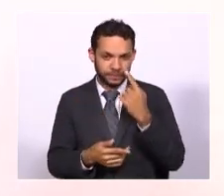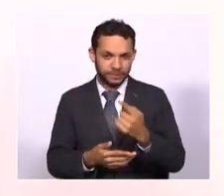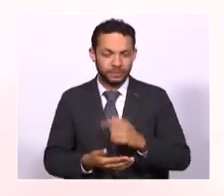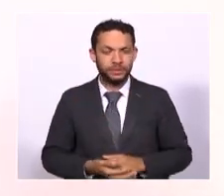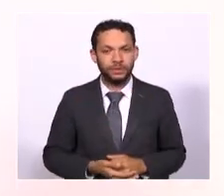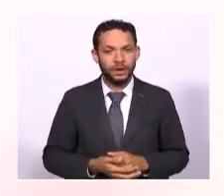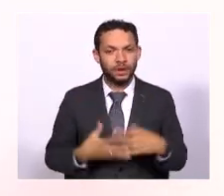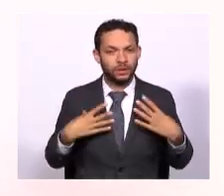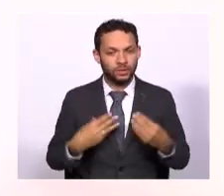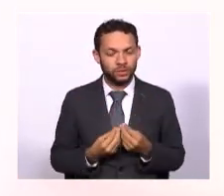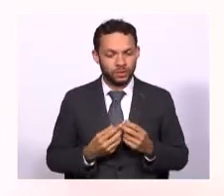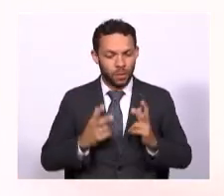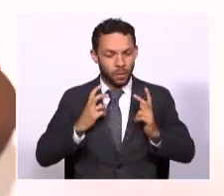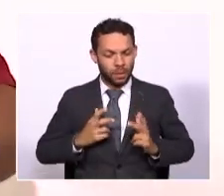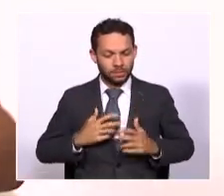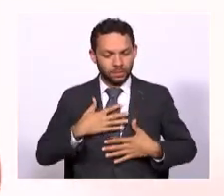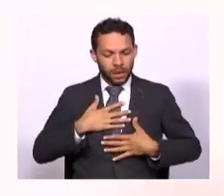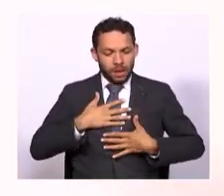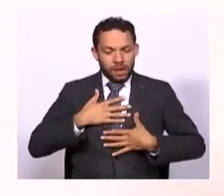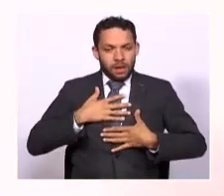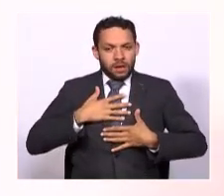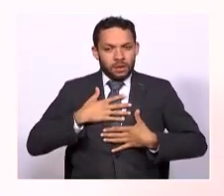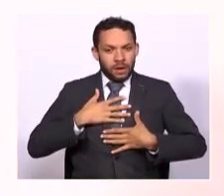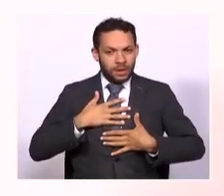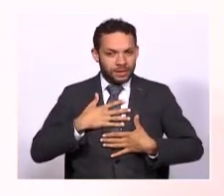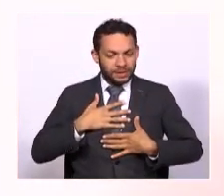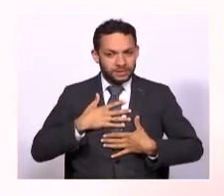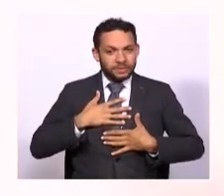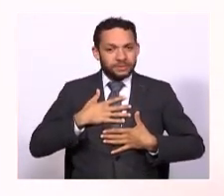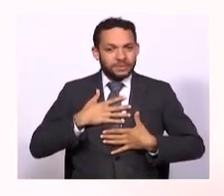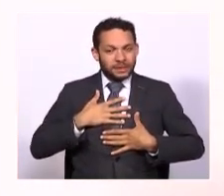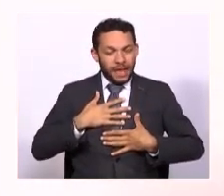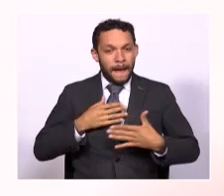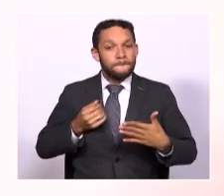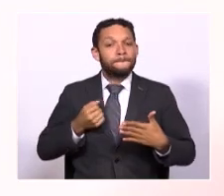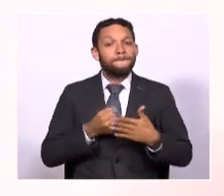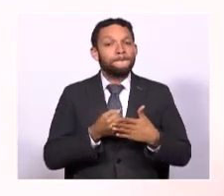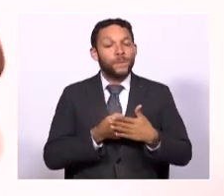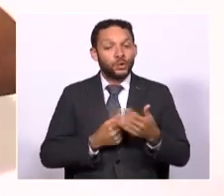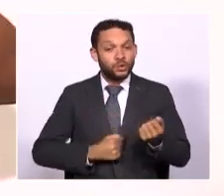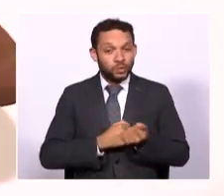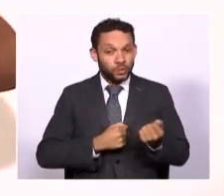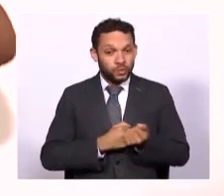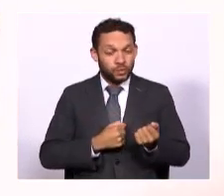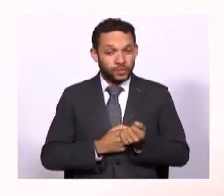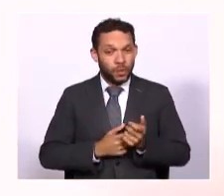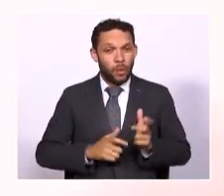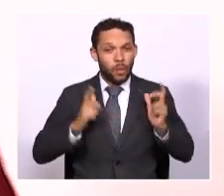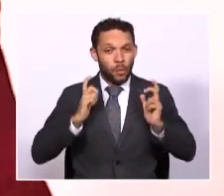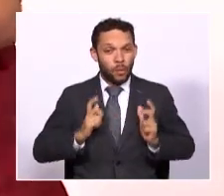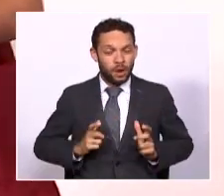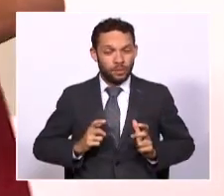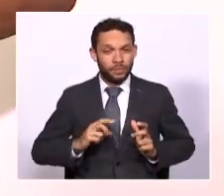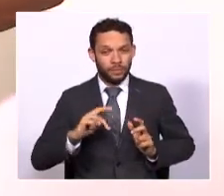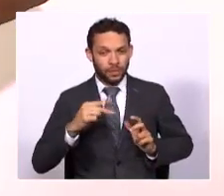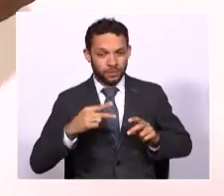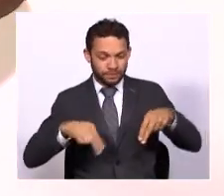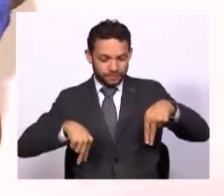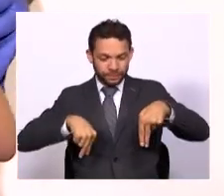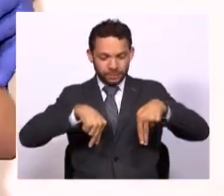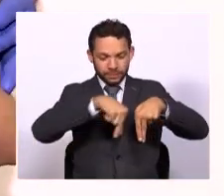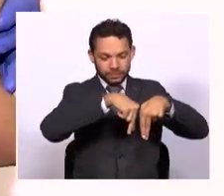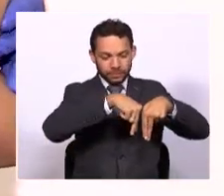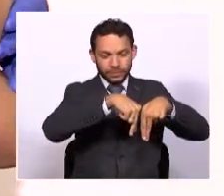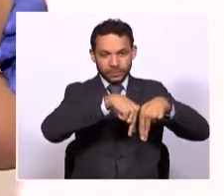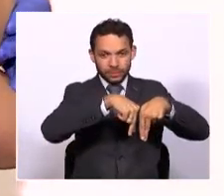El centro de mi pecho va a ir en la espalda donde nacen o donde se agudiza